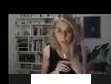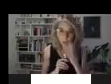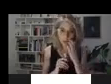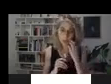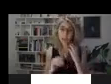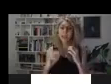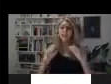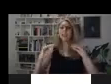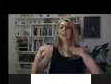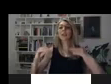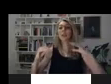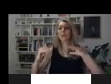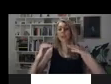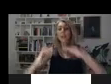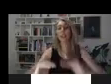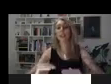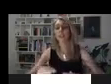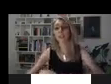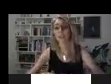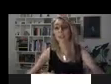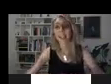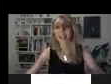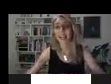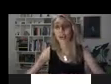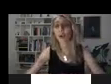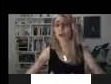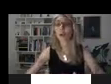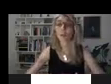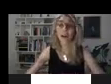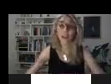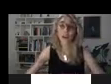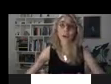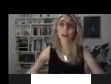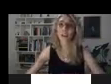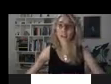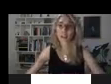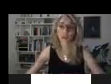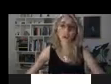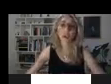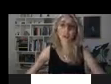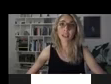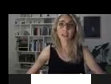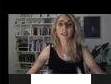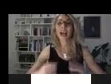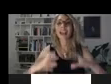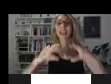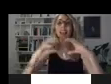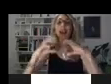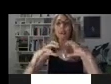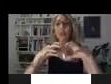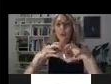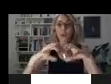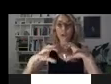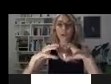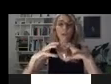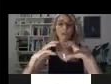convocatoria. Y esto de poder identificar a otros pares, otros artistas, otros referentes que